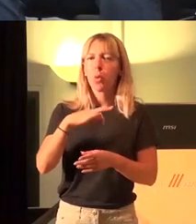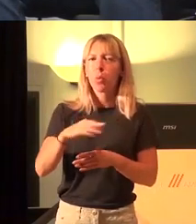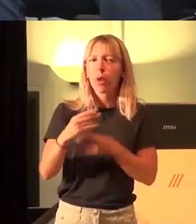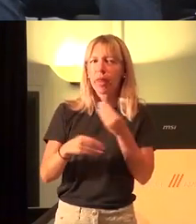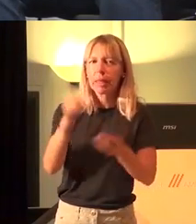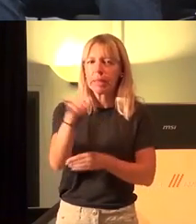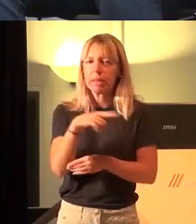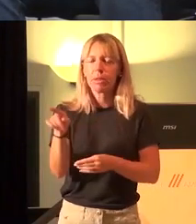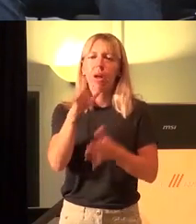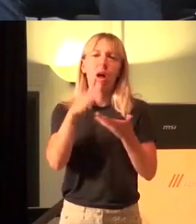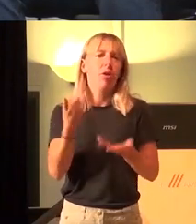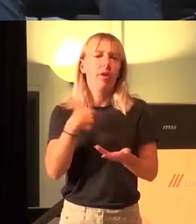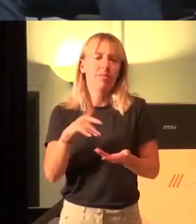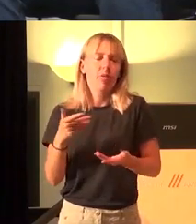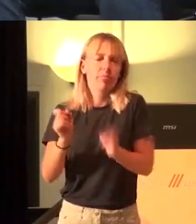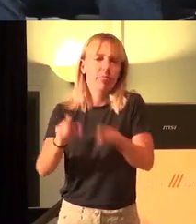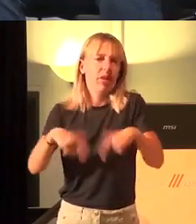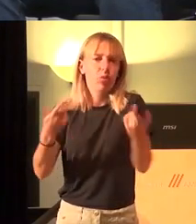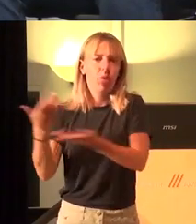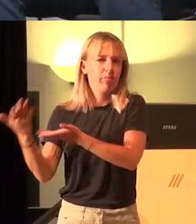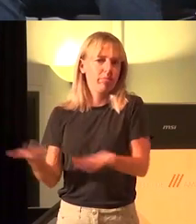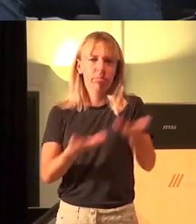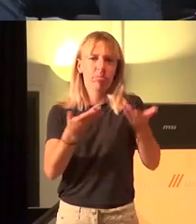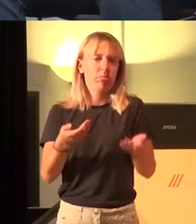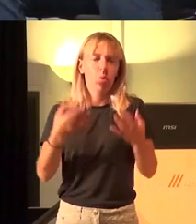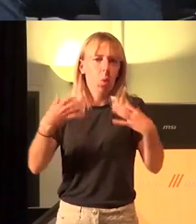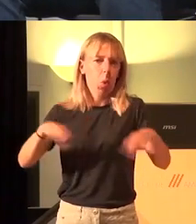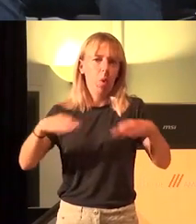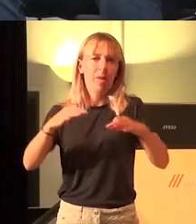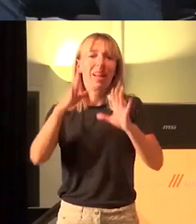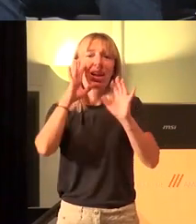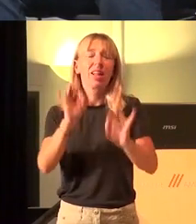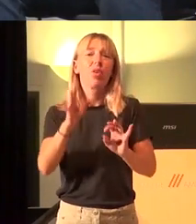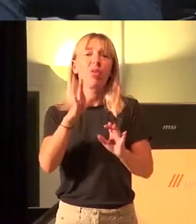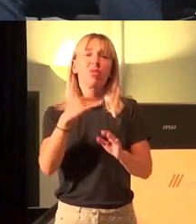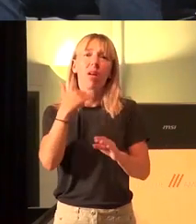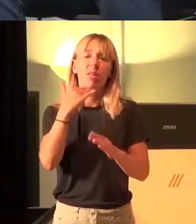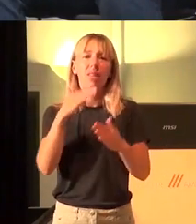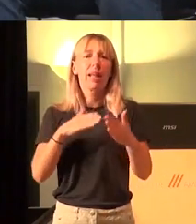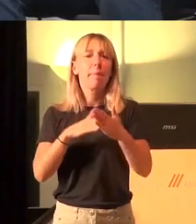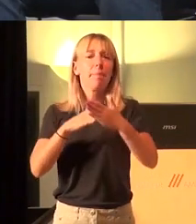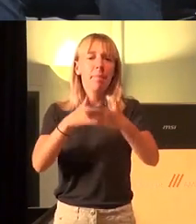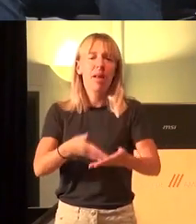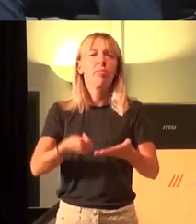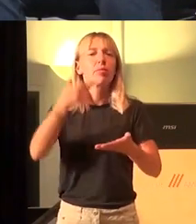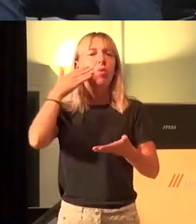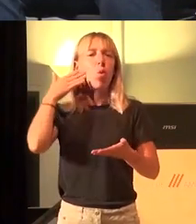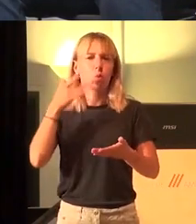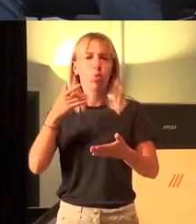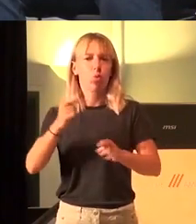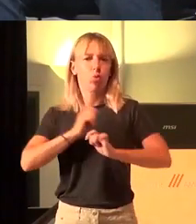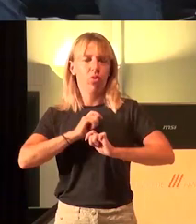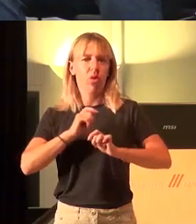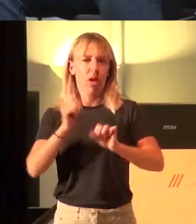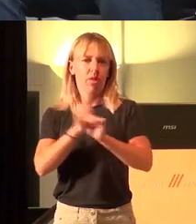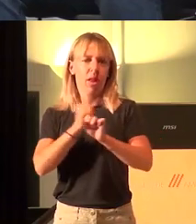Ahora ya lo reciben con tanta naturalidad que creo que es casi la barrera que más orgullosos nos hace sentir del trabajo de